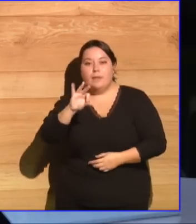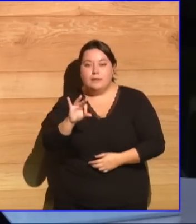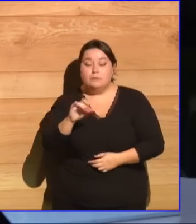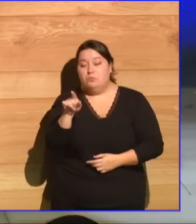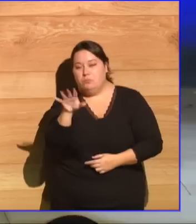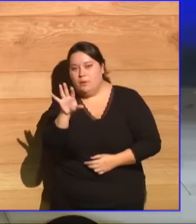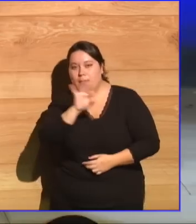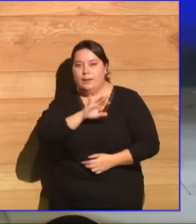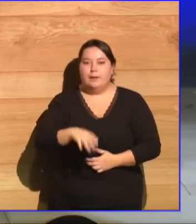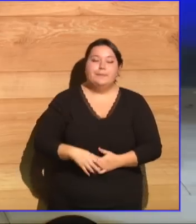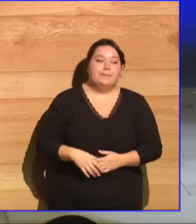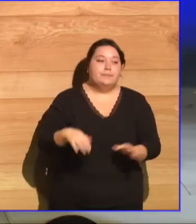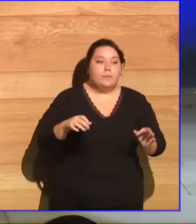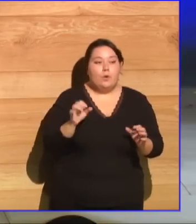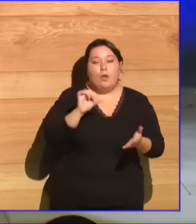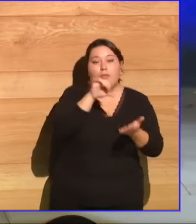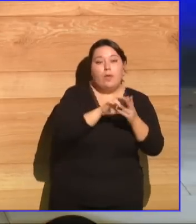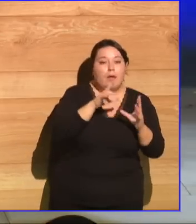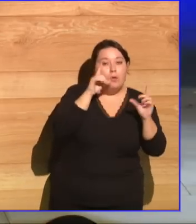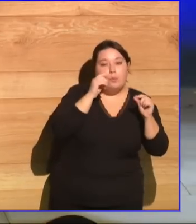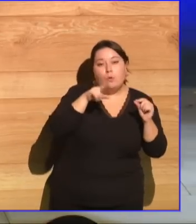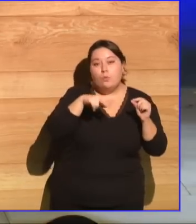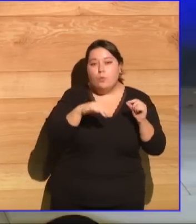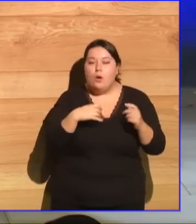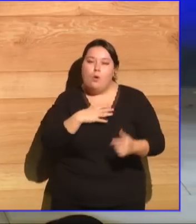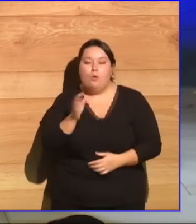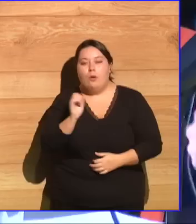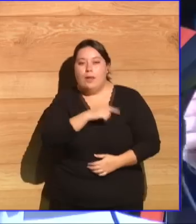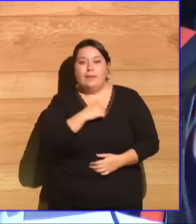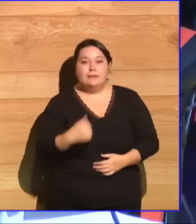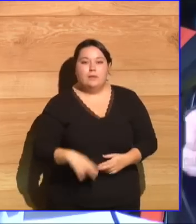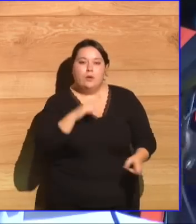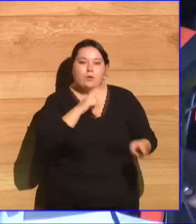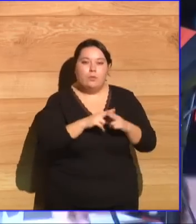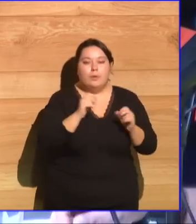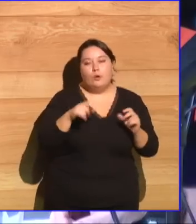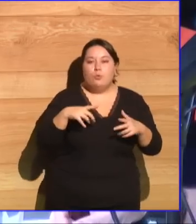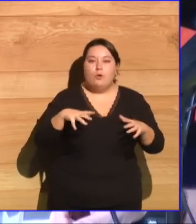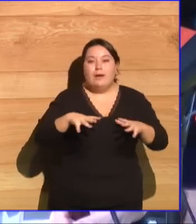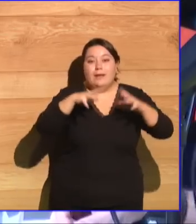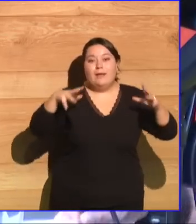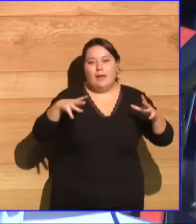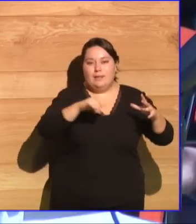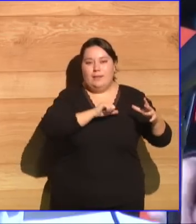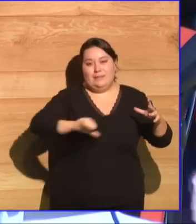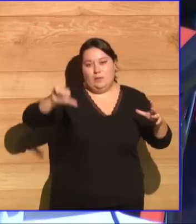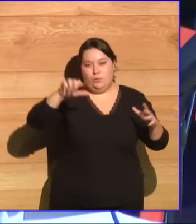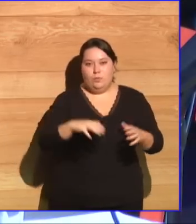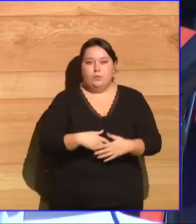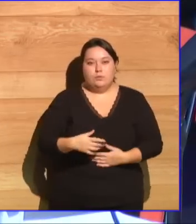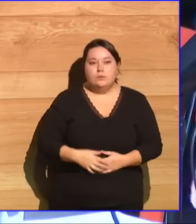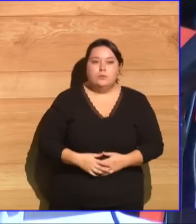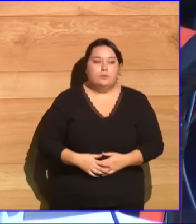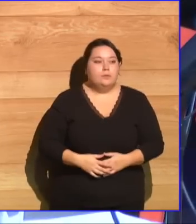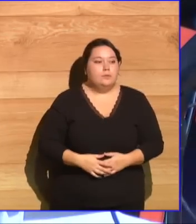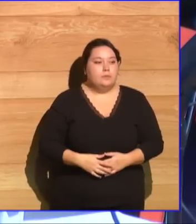B. La ciudad que nunca duerme Ojalá hubiera sido de China y lo pudiéramos llamar el gigante asiático. Para mí Spielberg, es la antesala de los